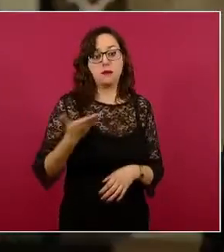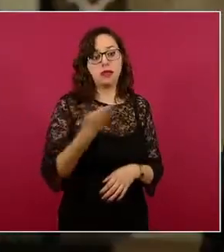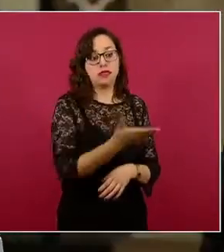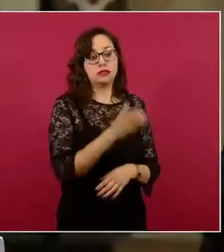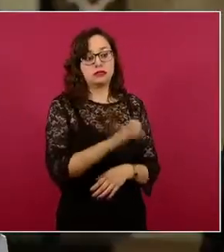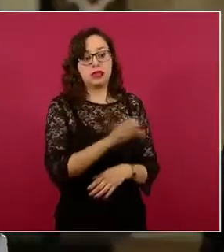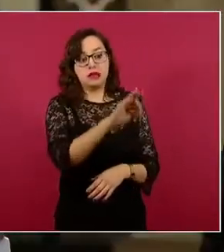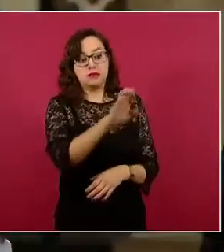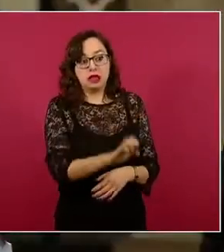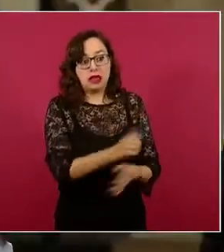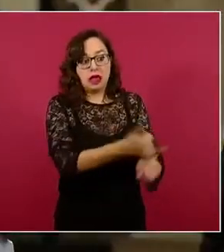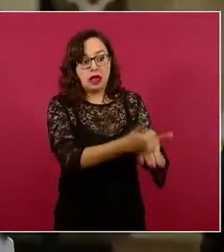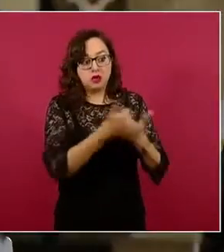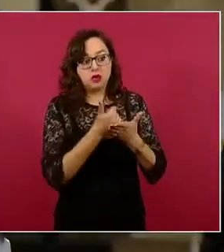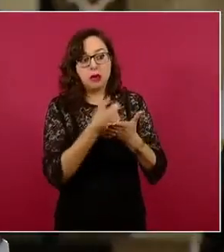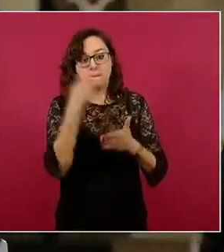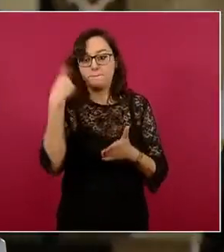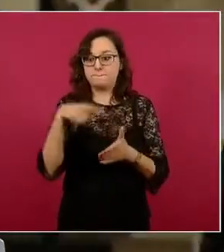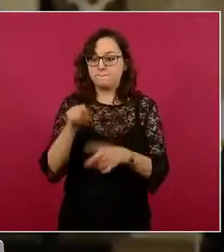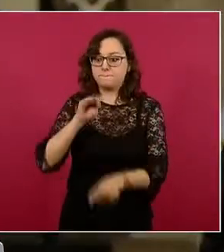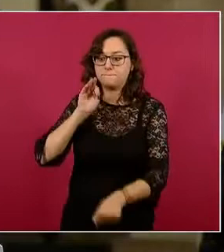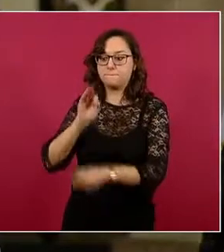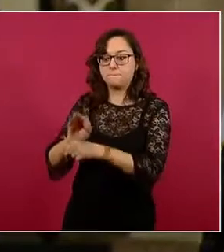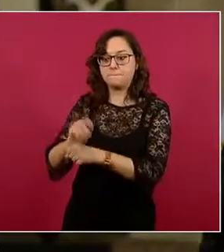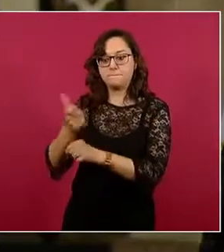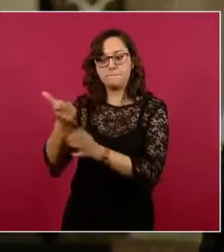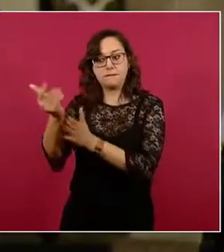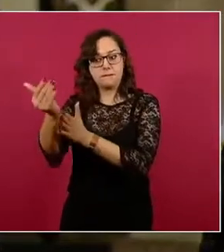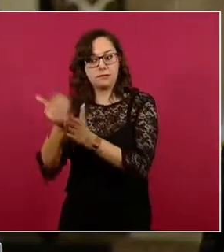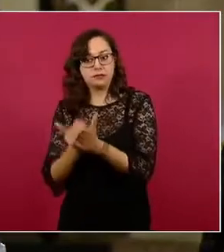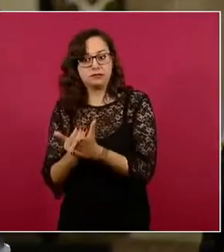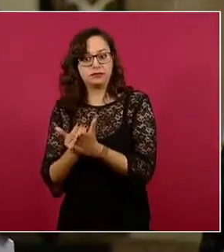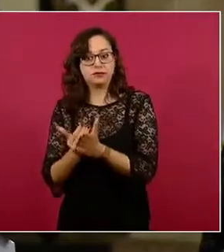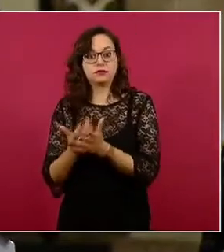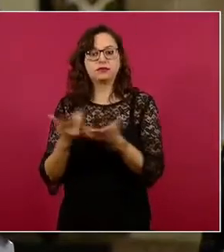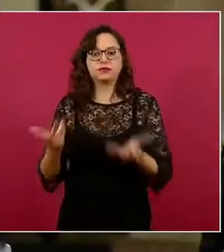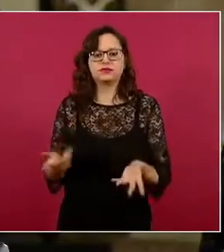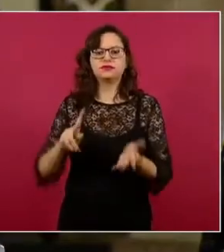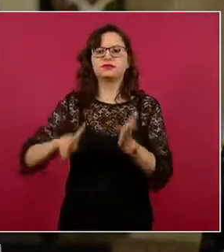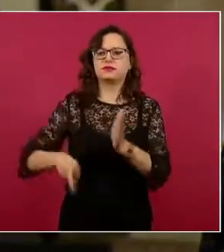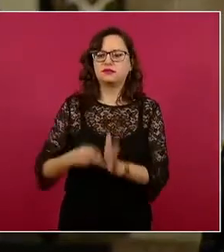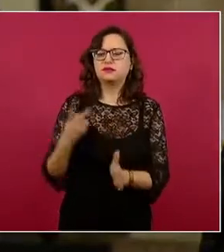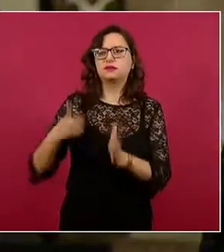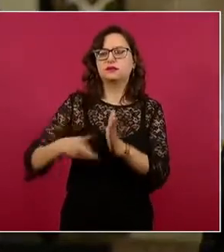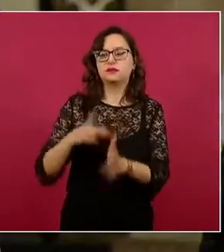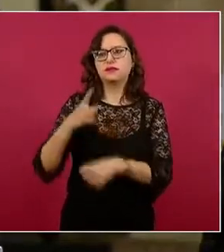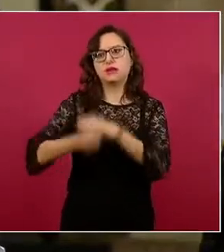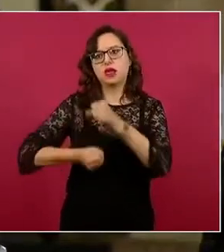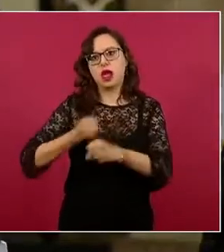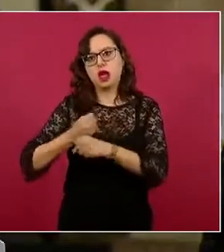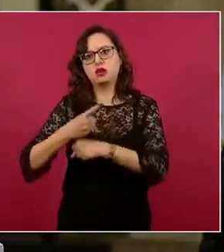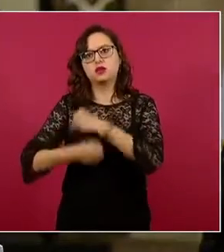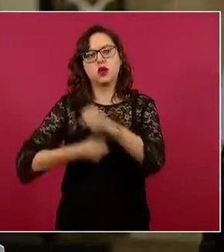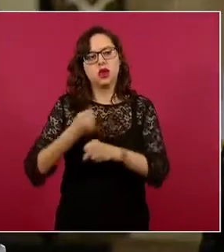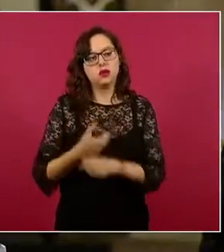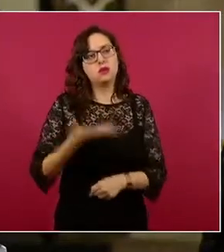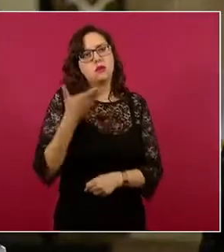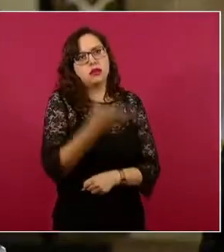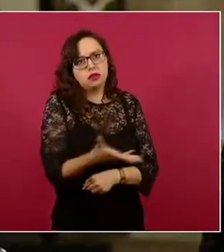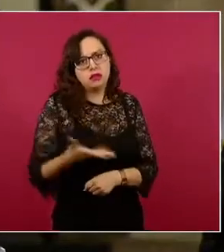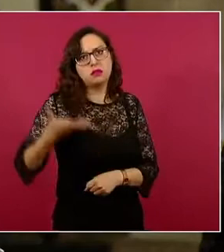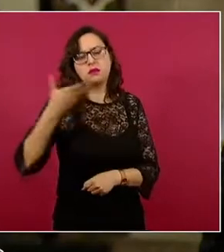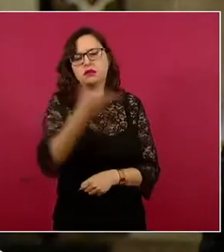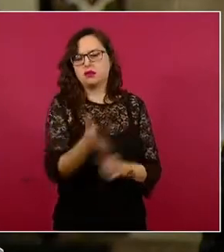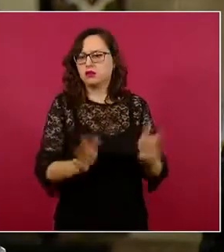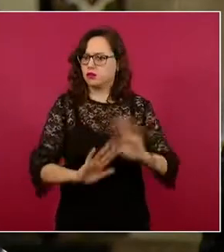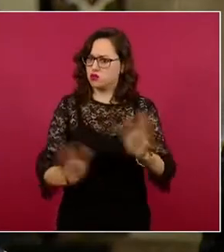o cómo se podría hacer para que este subsidio no quedara sujeto a renovación anual, sino que ya fuera permanente en